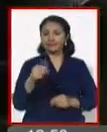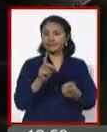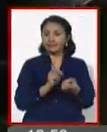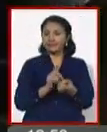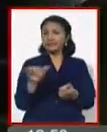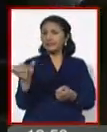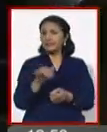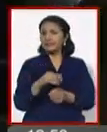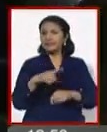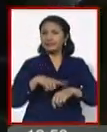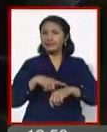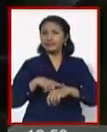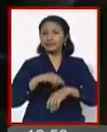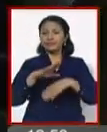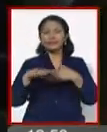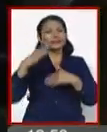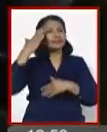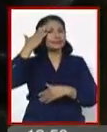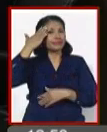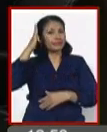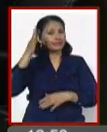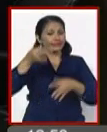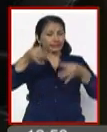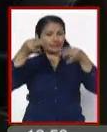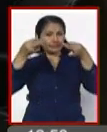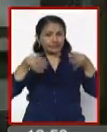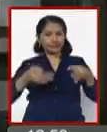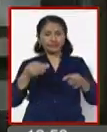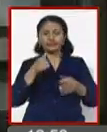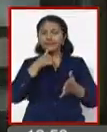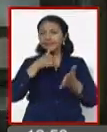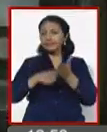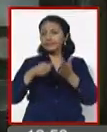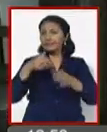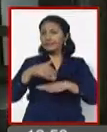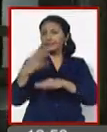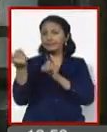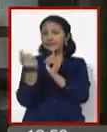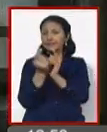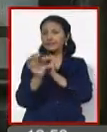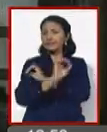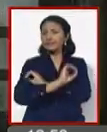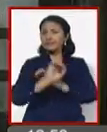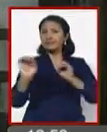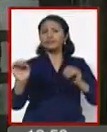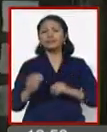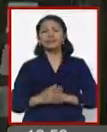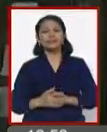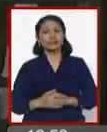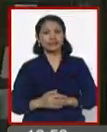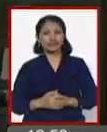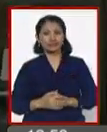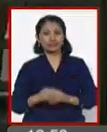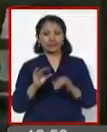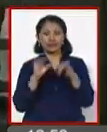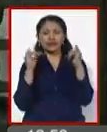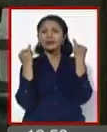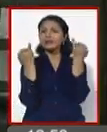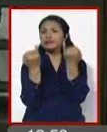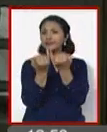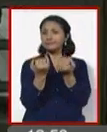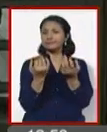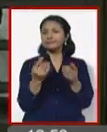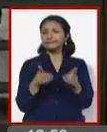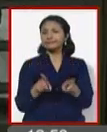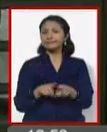colegas igual. Hasta el momento todavía no tenemos nada oficial, no ha llegado nadie, no se ha personado nadie hacia nuestra institución.